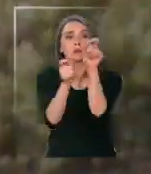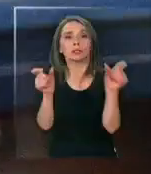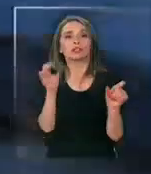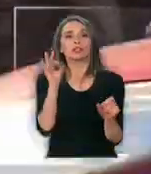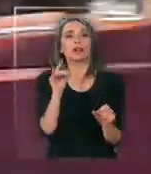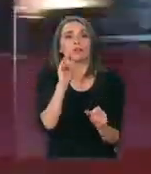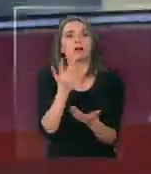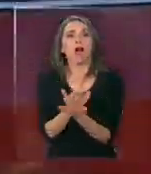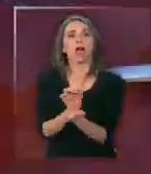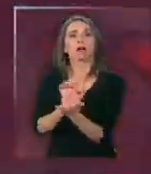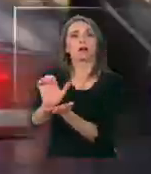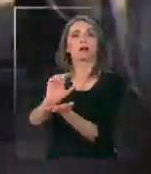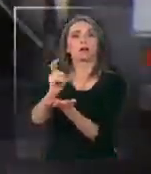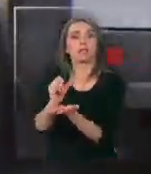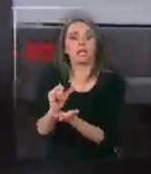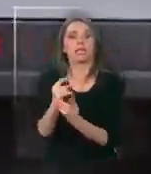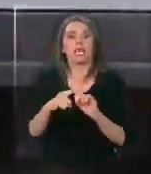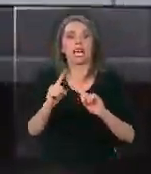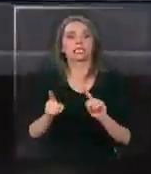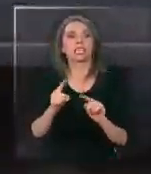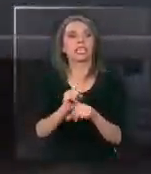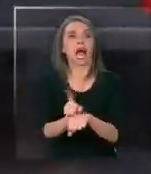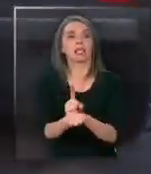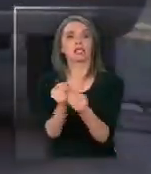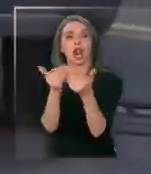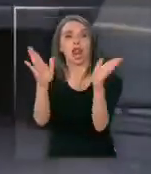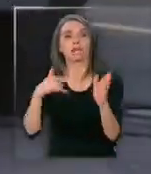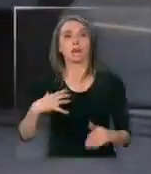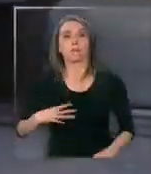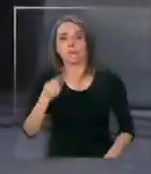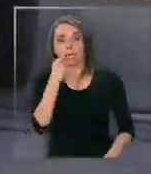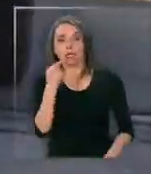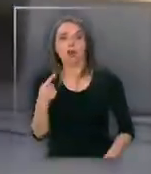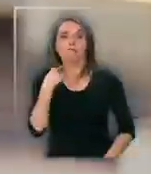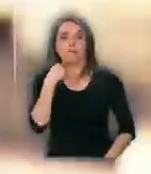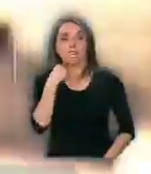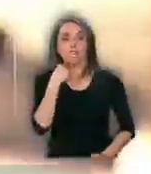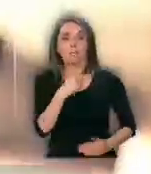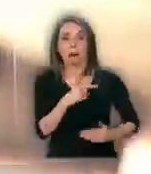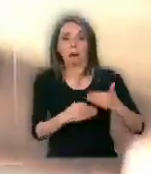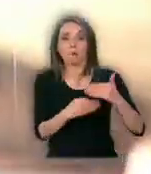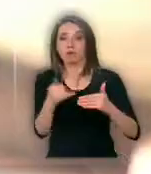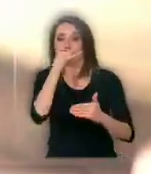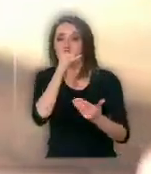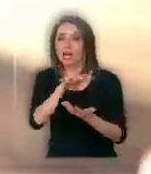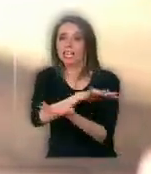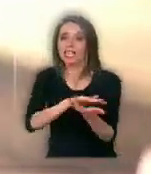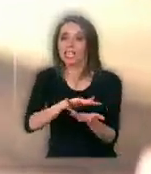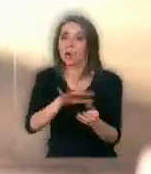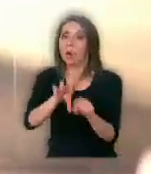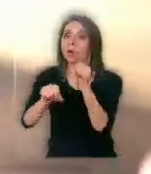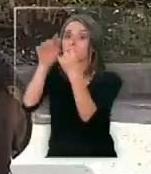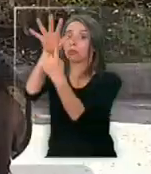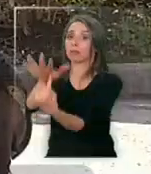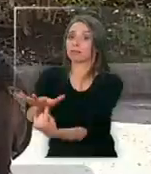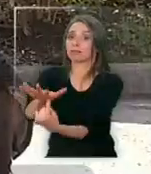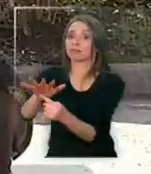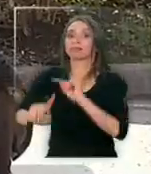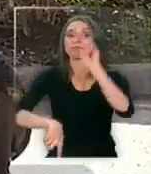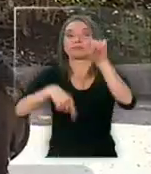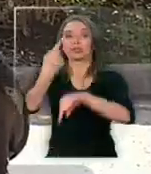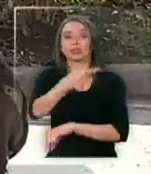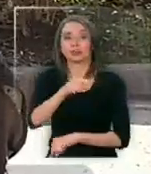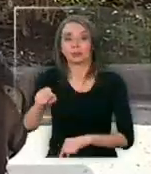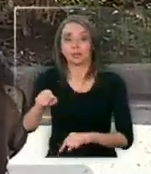homofóbicos. Exige la libertad inmediata de su hijo, que insiste fue víctima de un procedimiento irregular y discriminatorio. La próxima